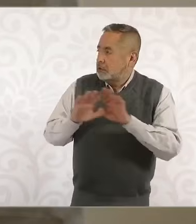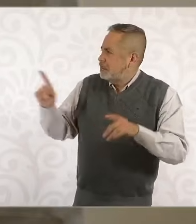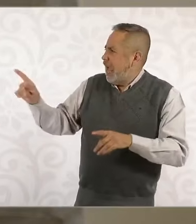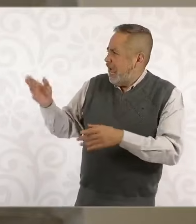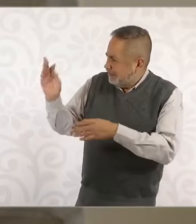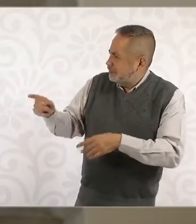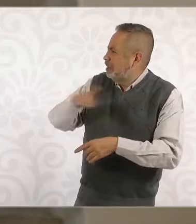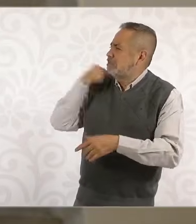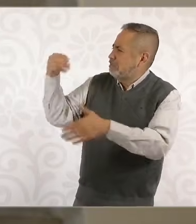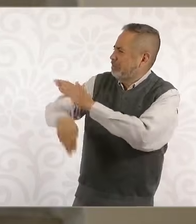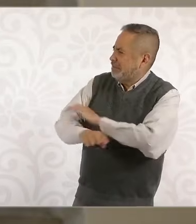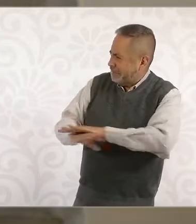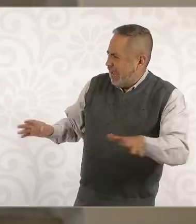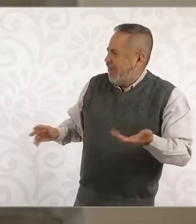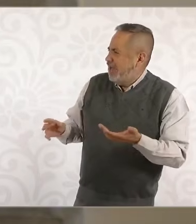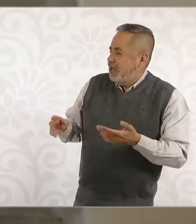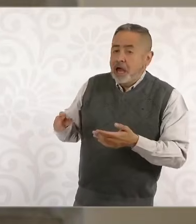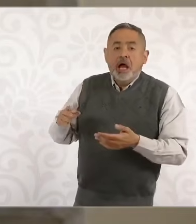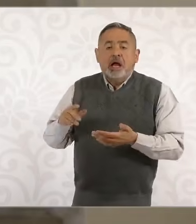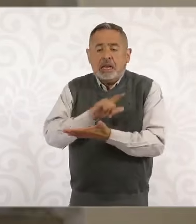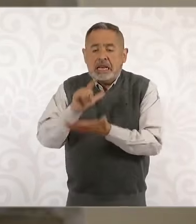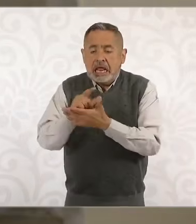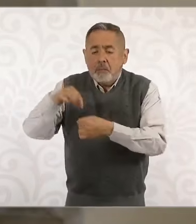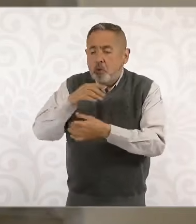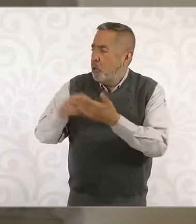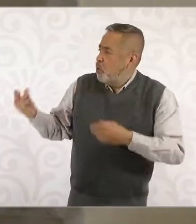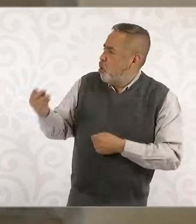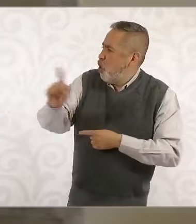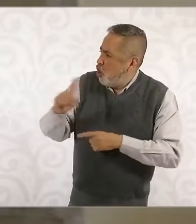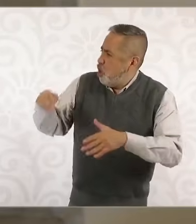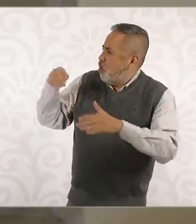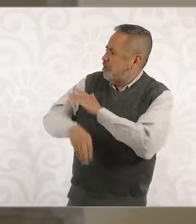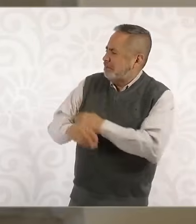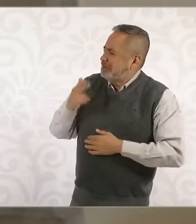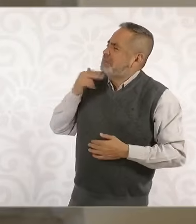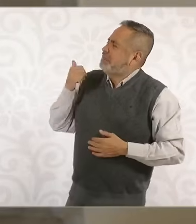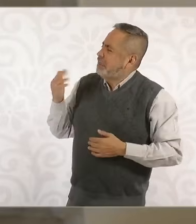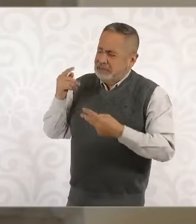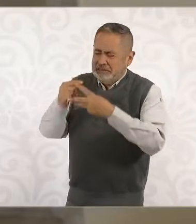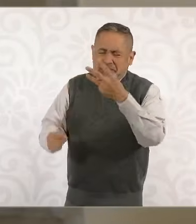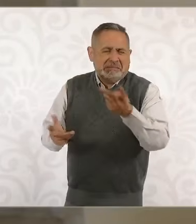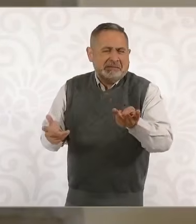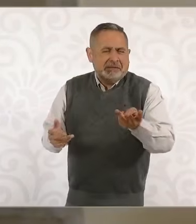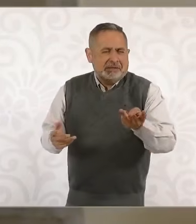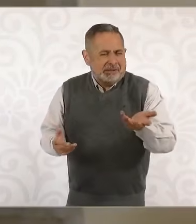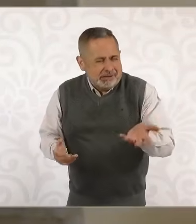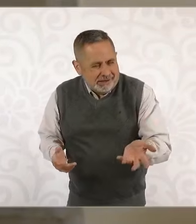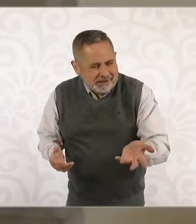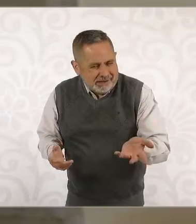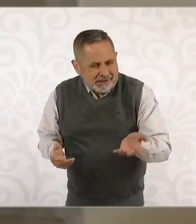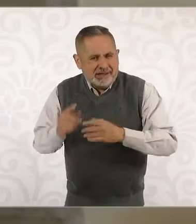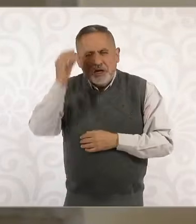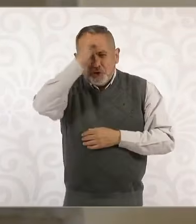derrota antes de presentar la reforma. ¿Qué lectura hace de esta reacción anticipada de los comentógrafos